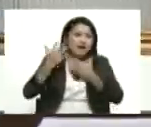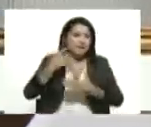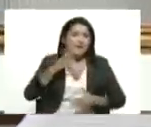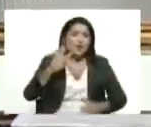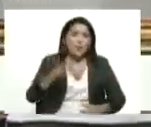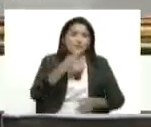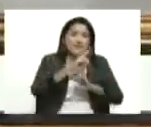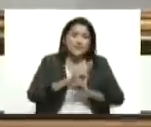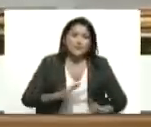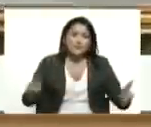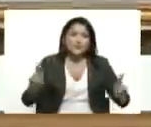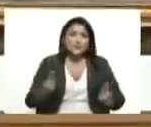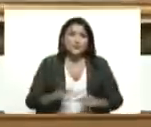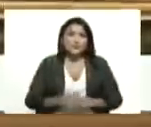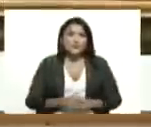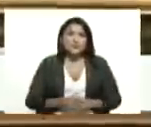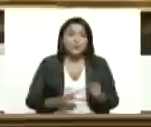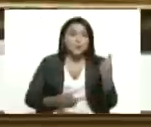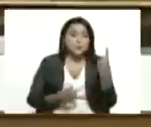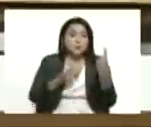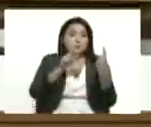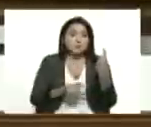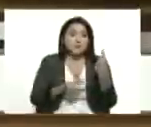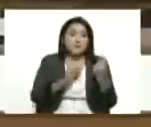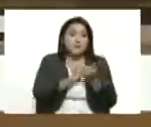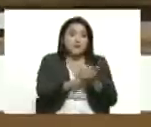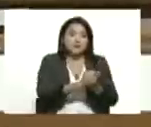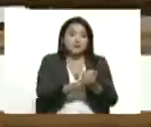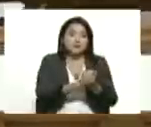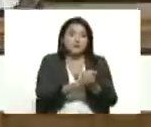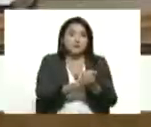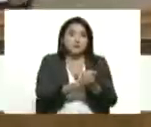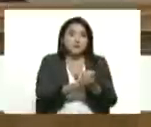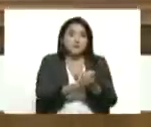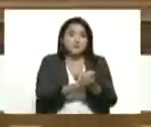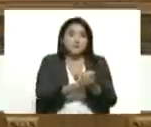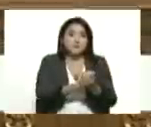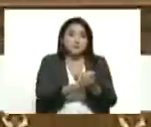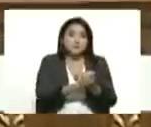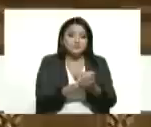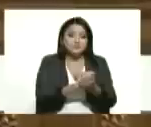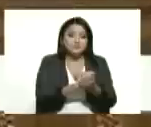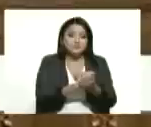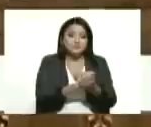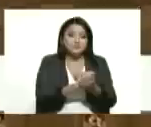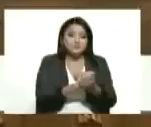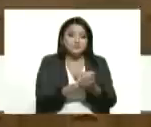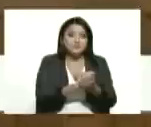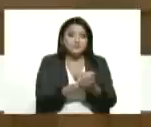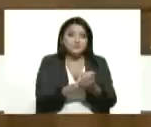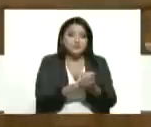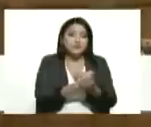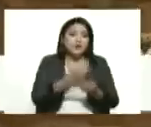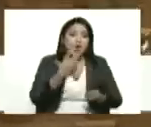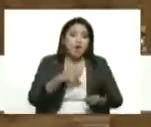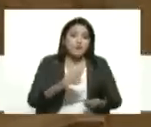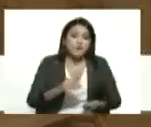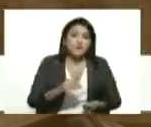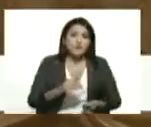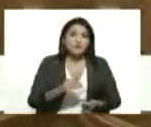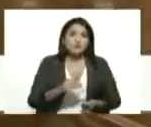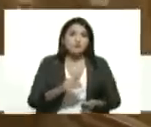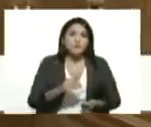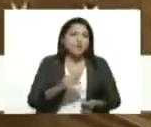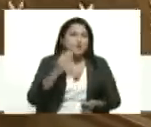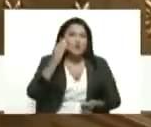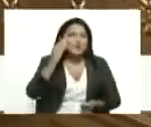ese recuento había un solo preso, el chinito de Recade. Los más jóvenes probablemente no